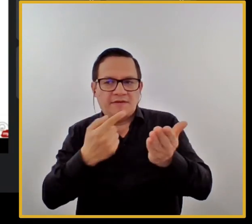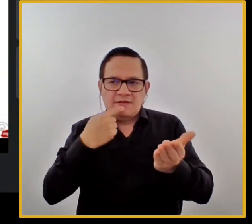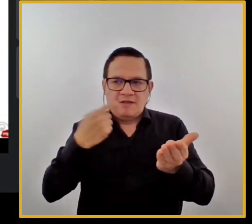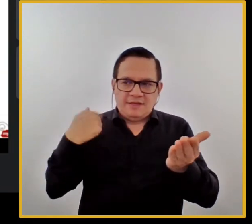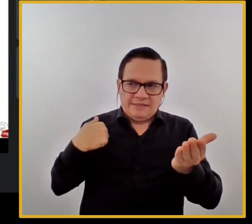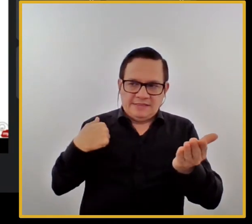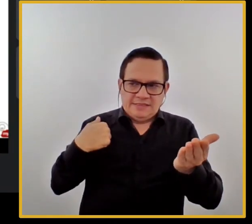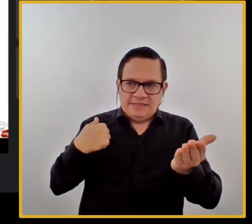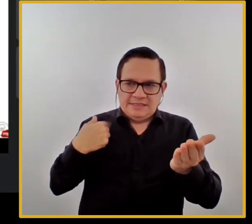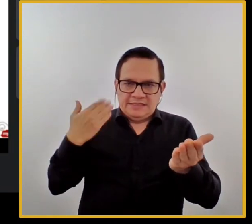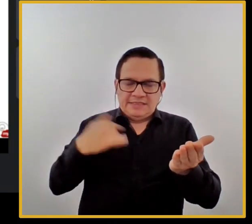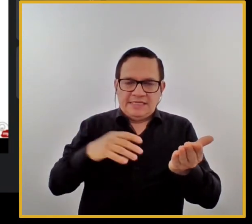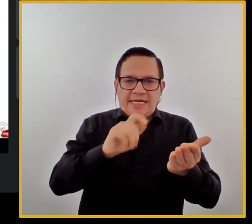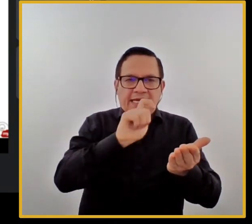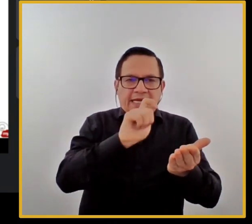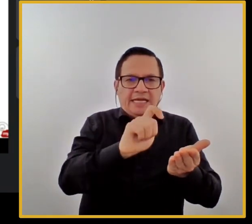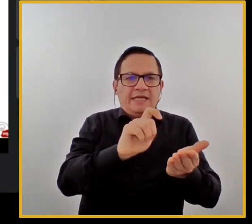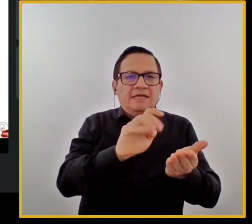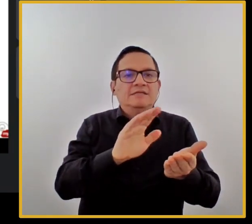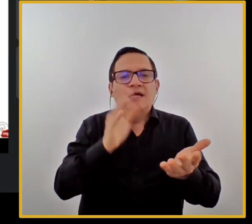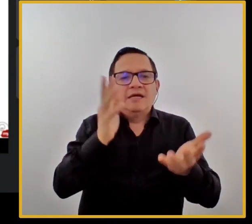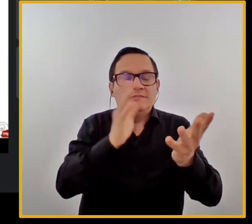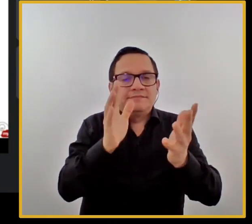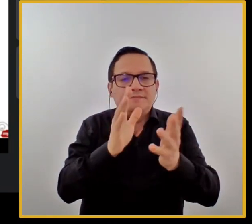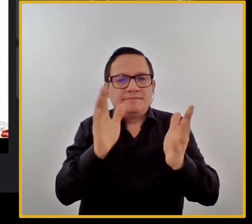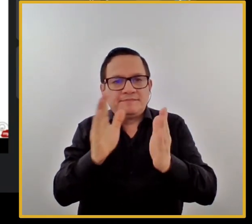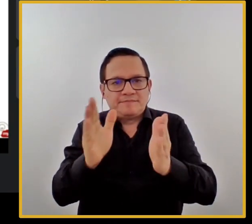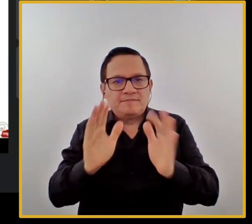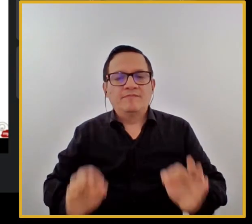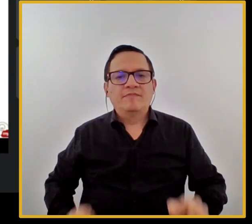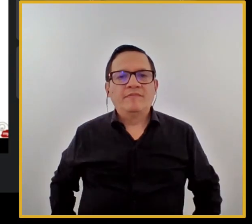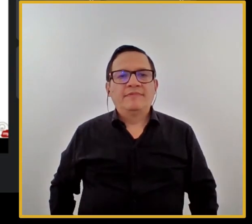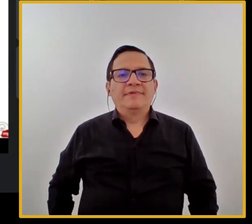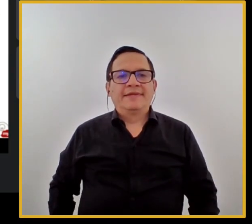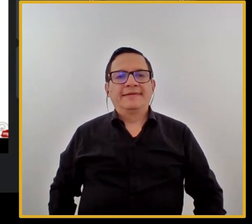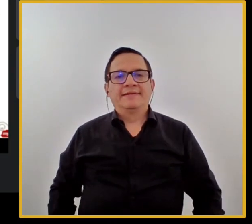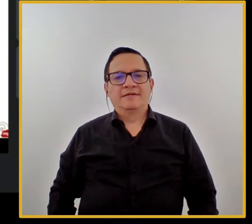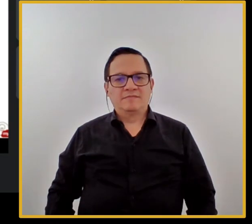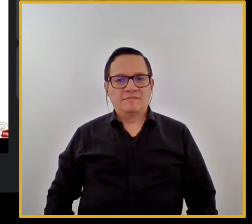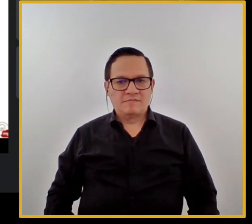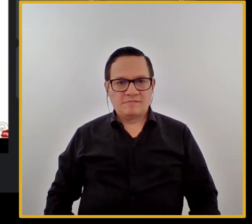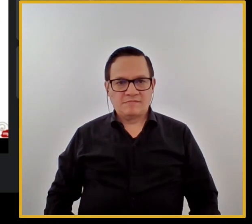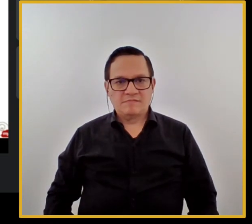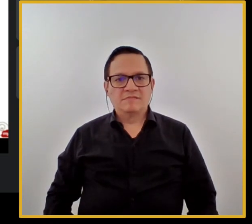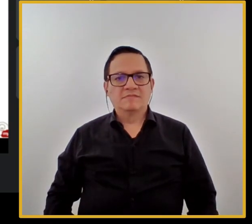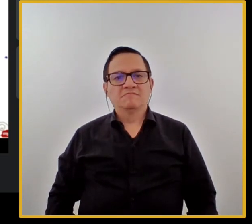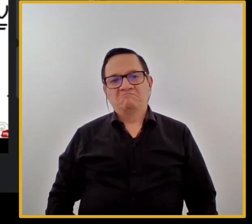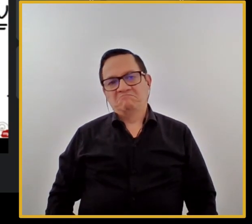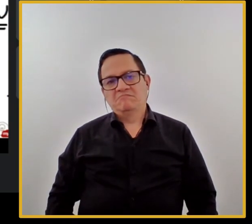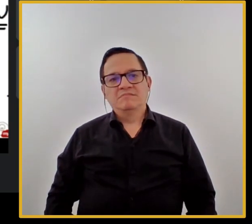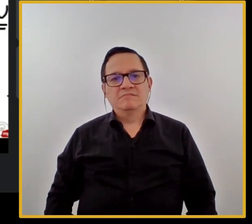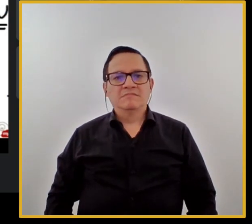igual a u de x. Ay, pues no sé. Sí, señor, profe. Sí, entonces sí lo podemos hacer.